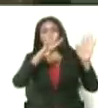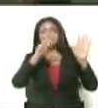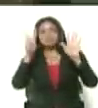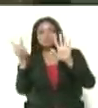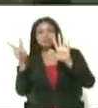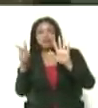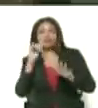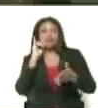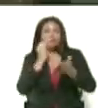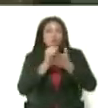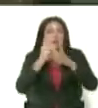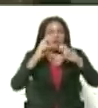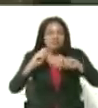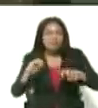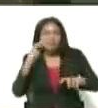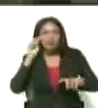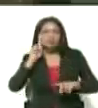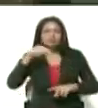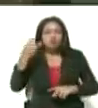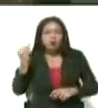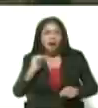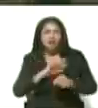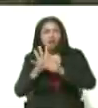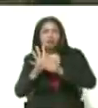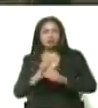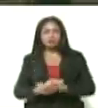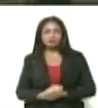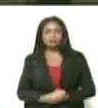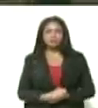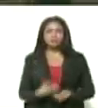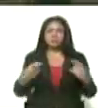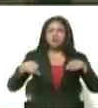159.597 pruebas. Esto es el equivalente a